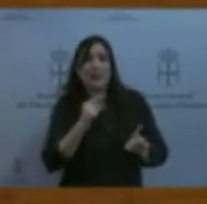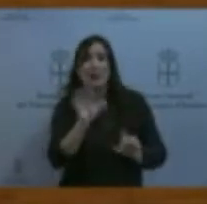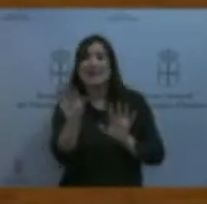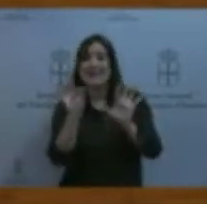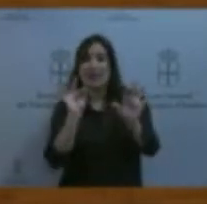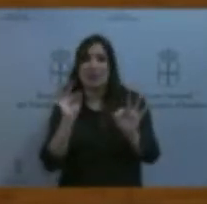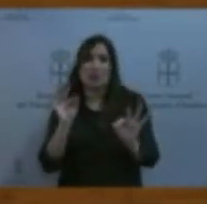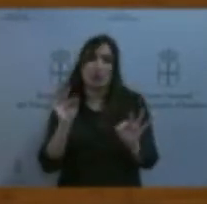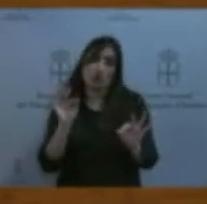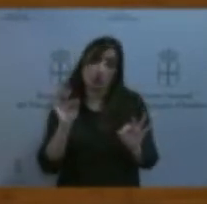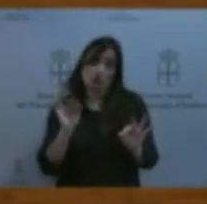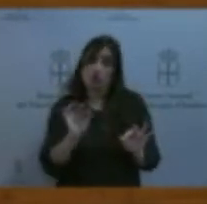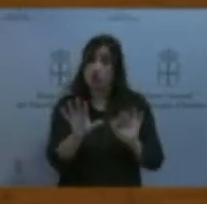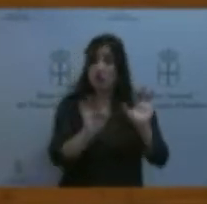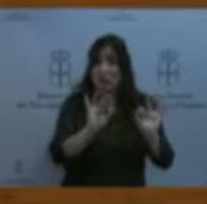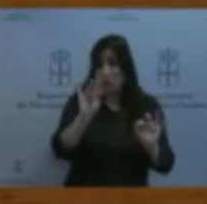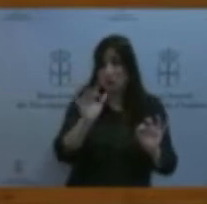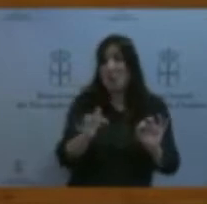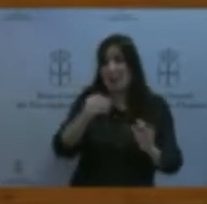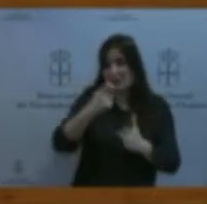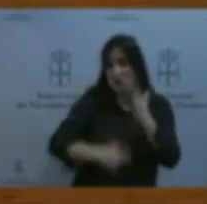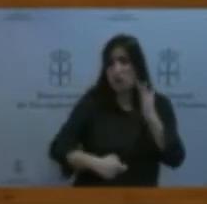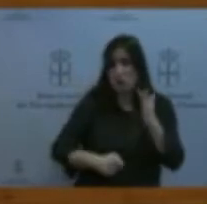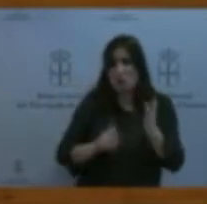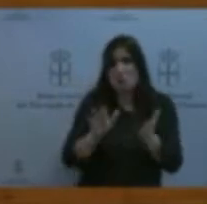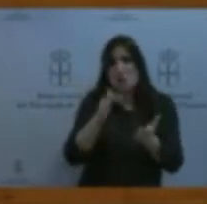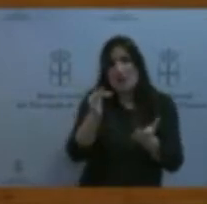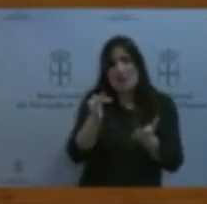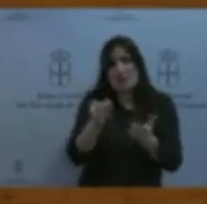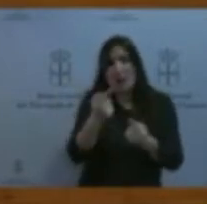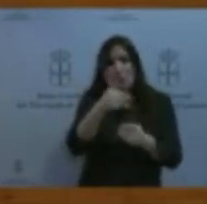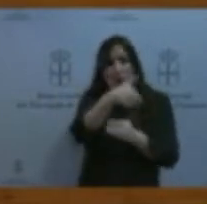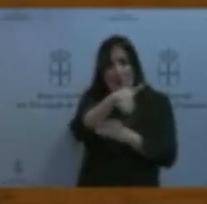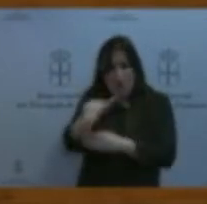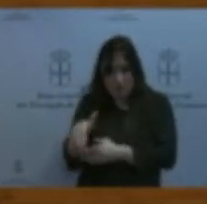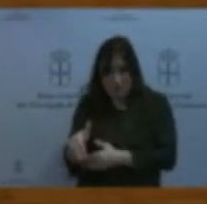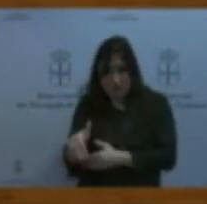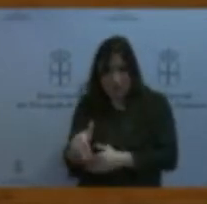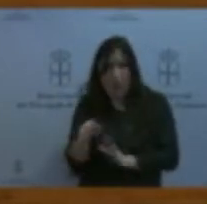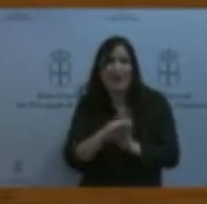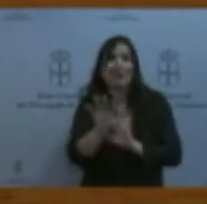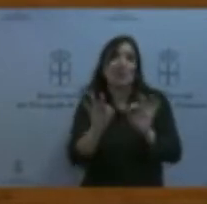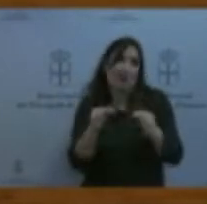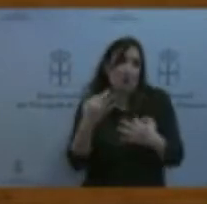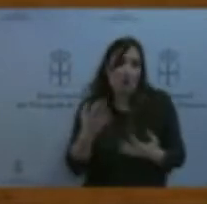cosas. Los criterios son selectivos, obviamente. Yo le pregunto…